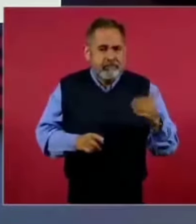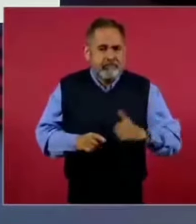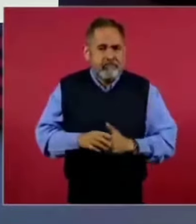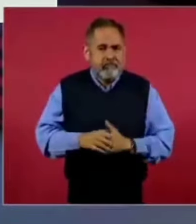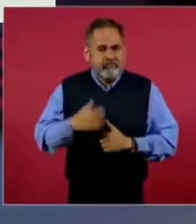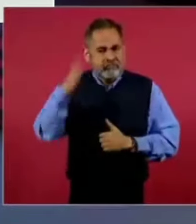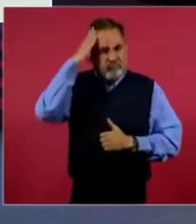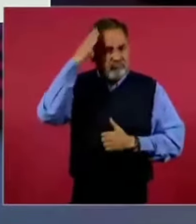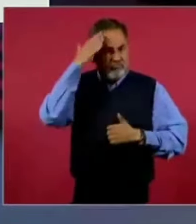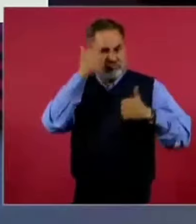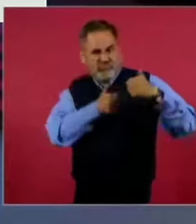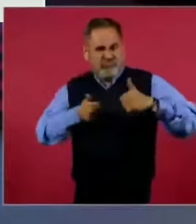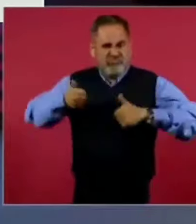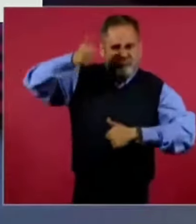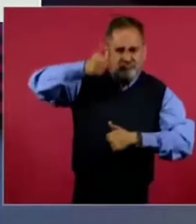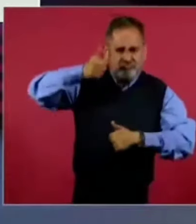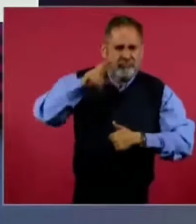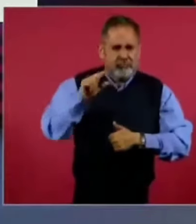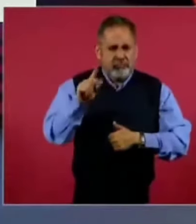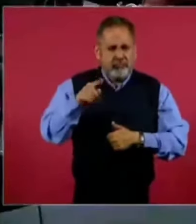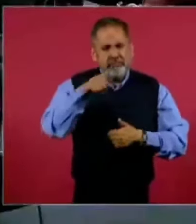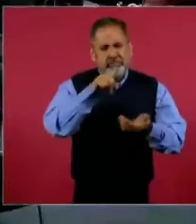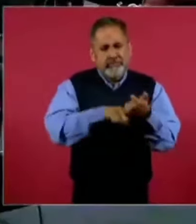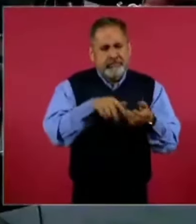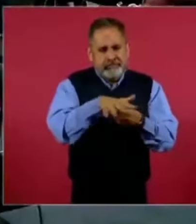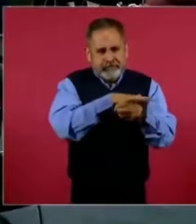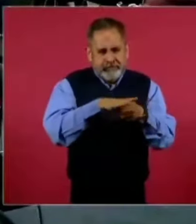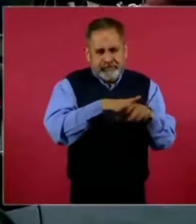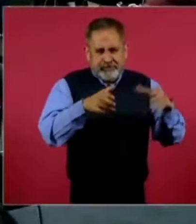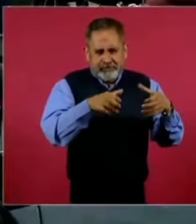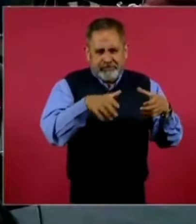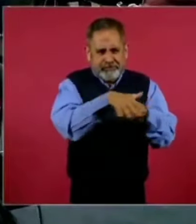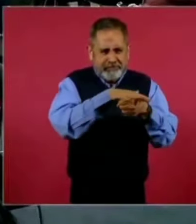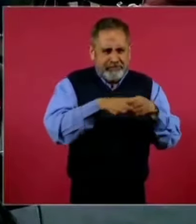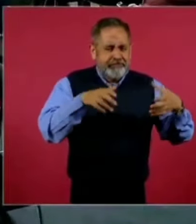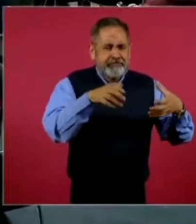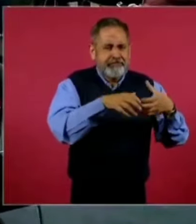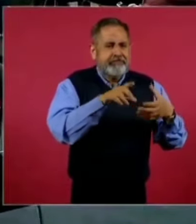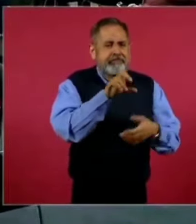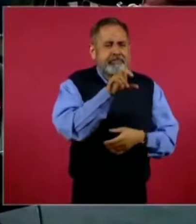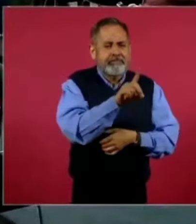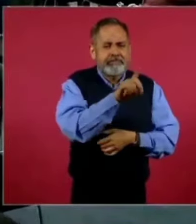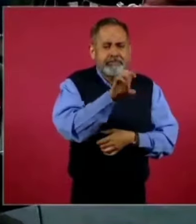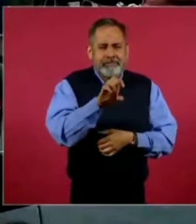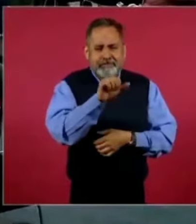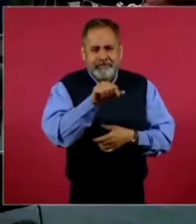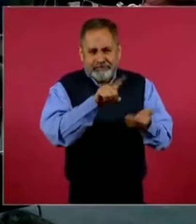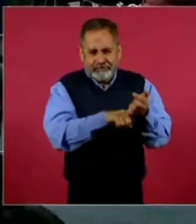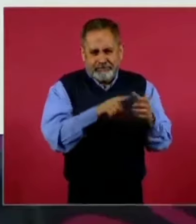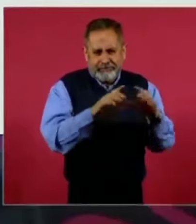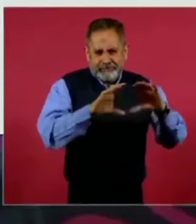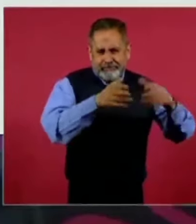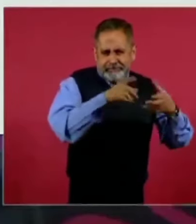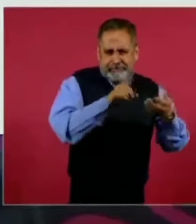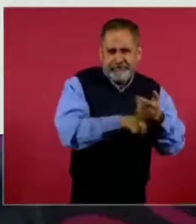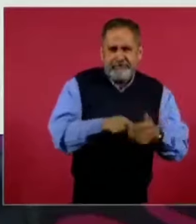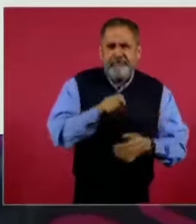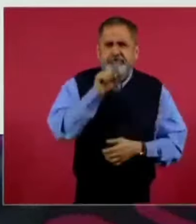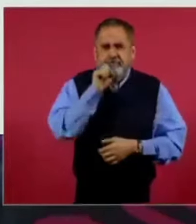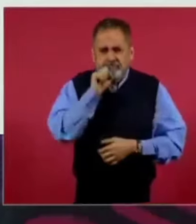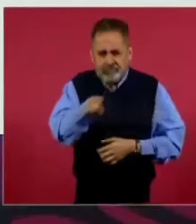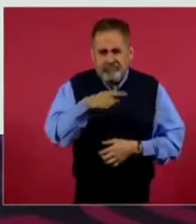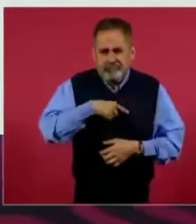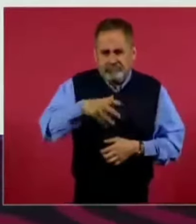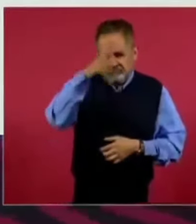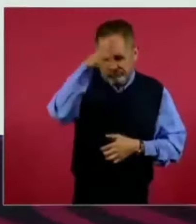Poder Judicial Independiente de Estados Unidos, sino del Departamento de Justicia, también está de